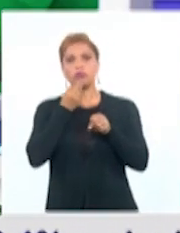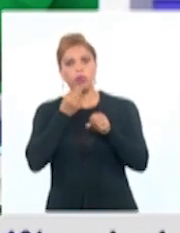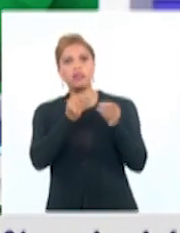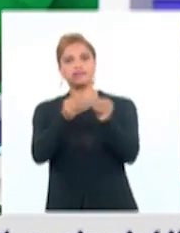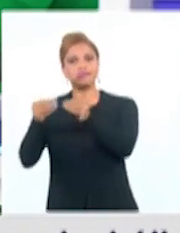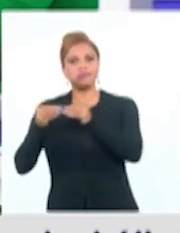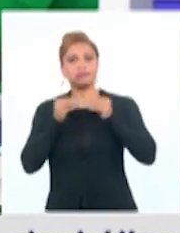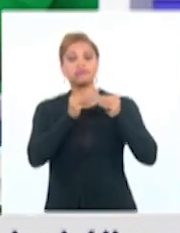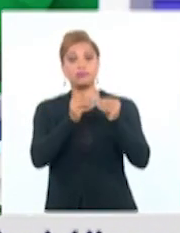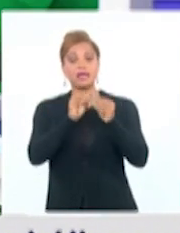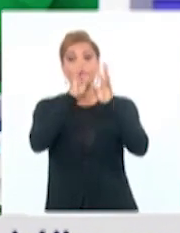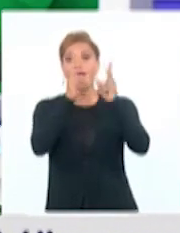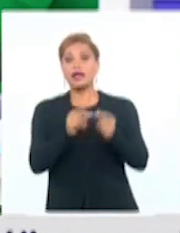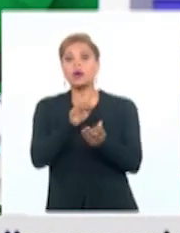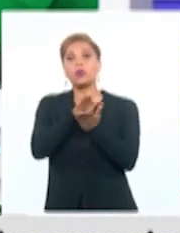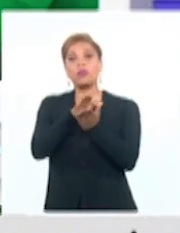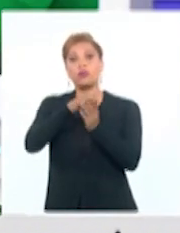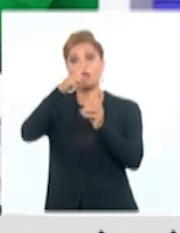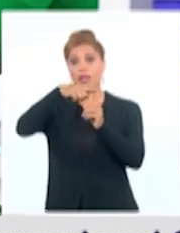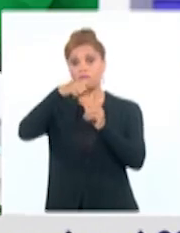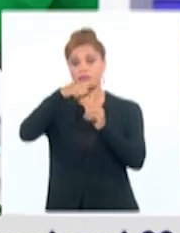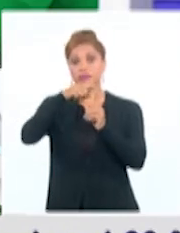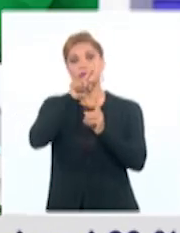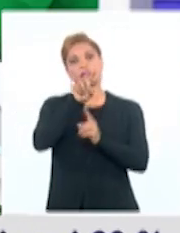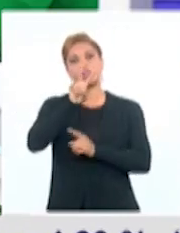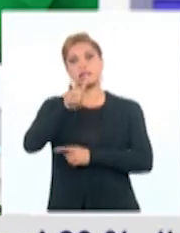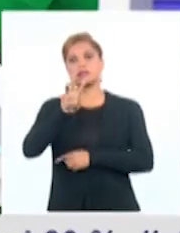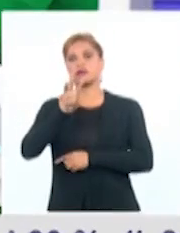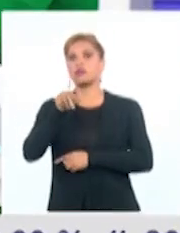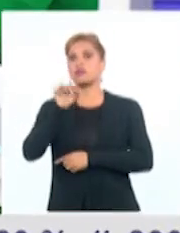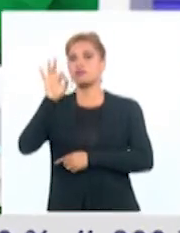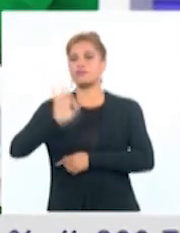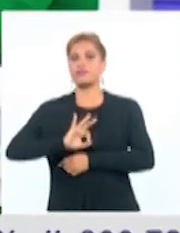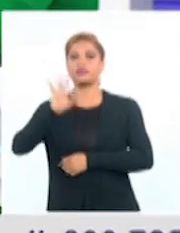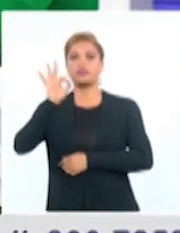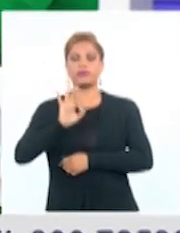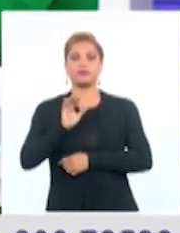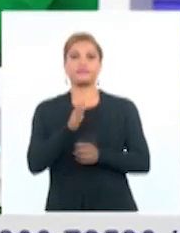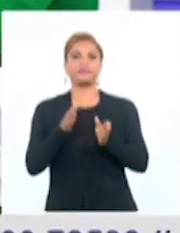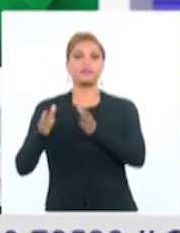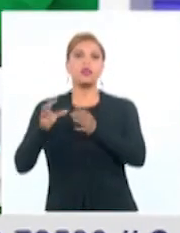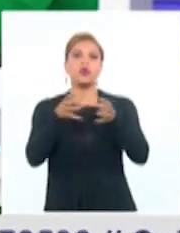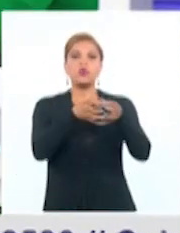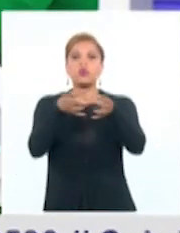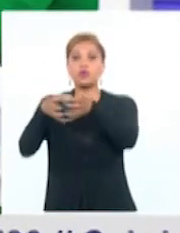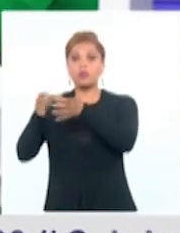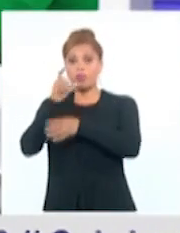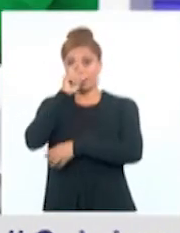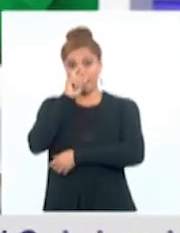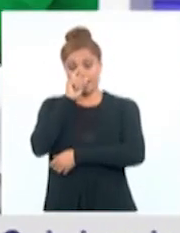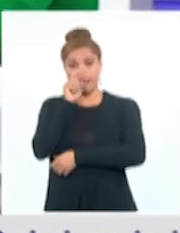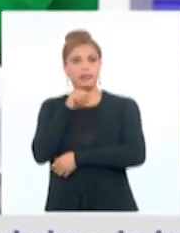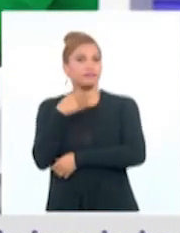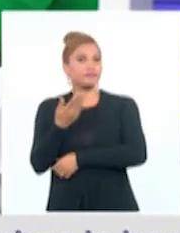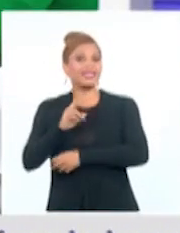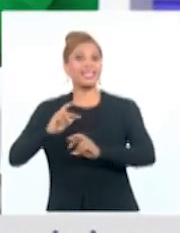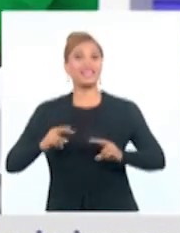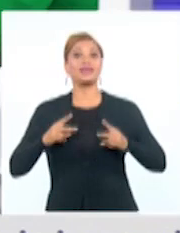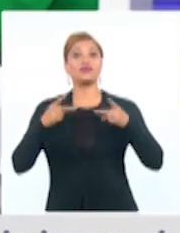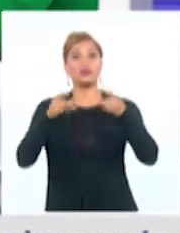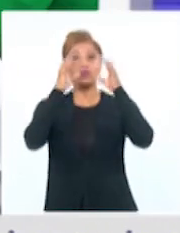En el acumulado es el 13,8%. Y por grupos de edades, nuevamente un número